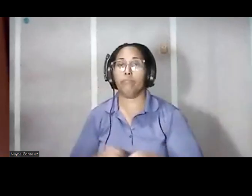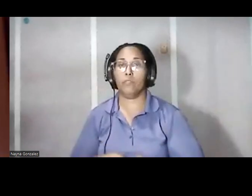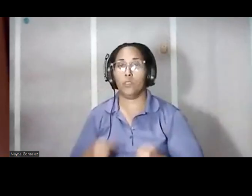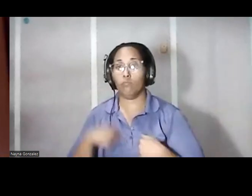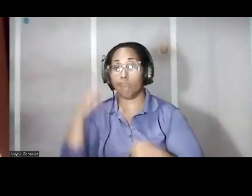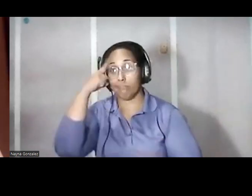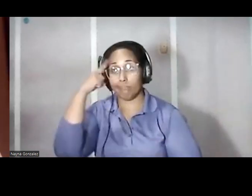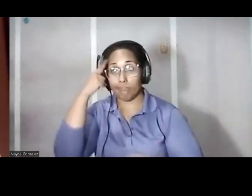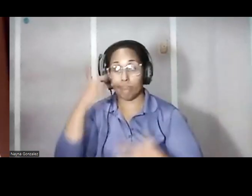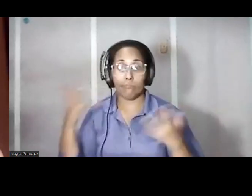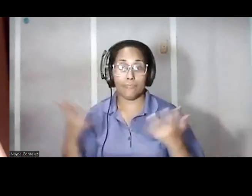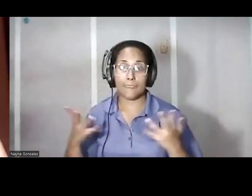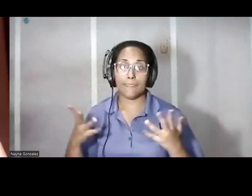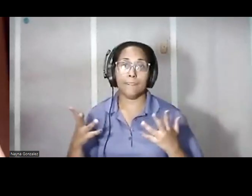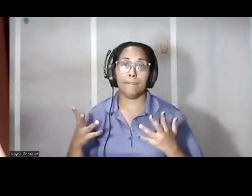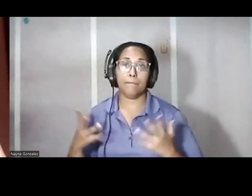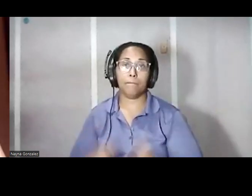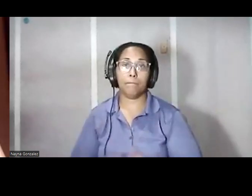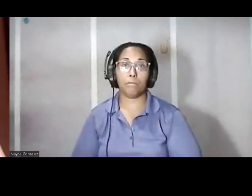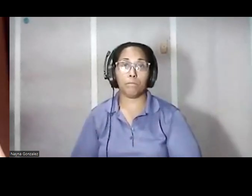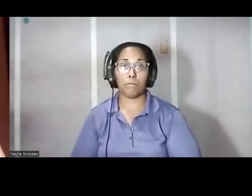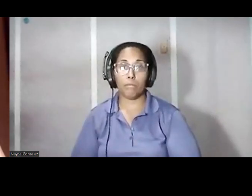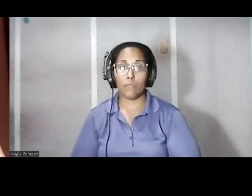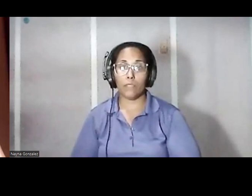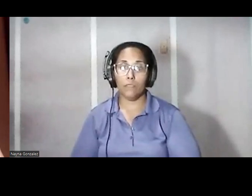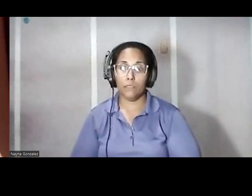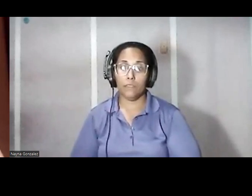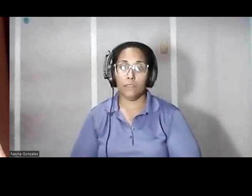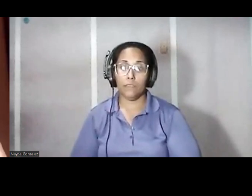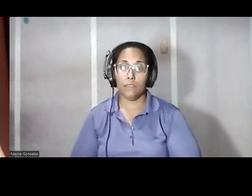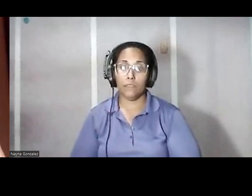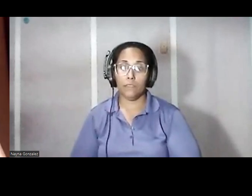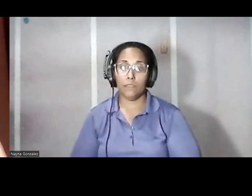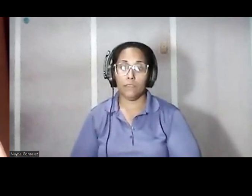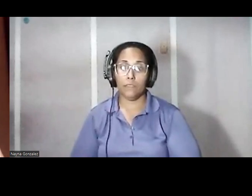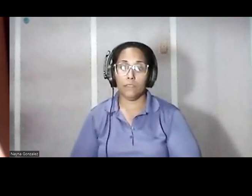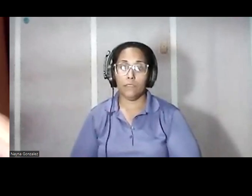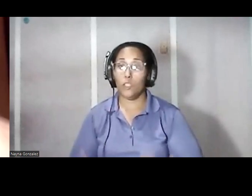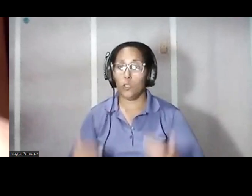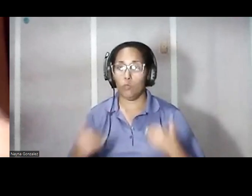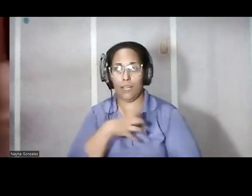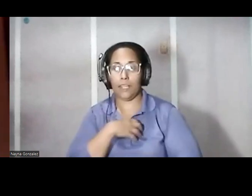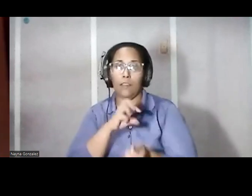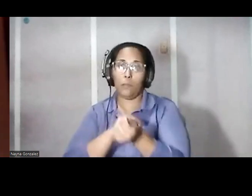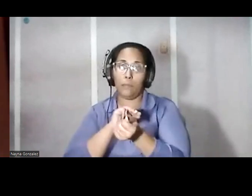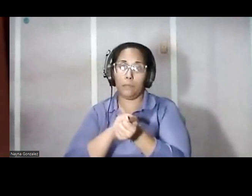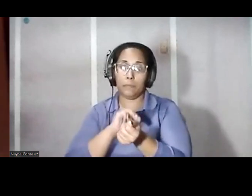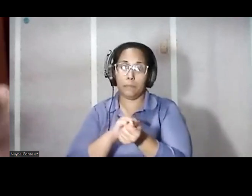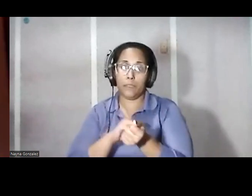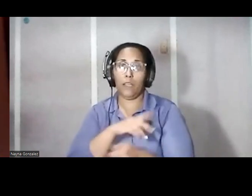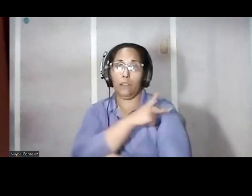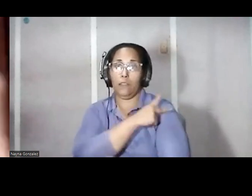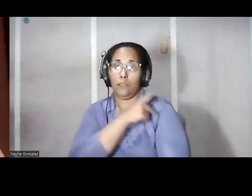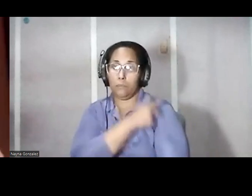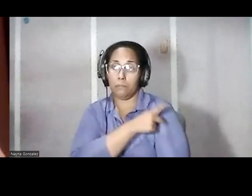¿no? Pero yo creo que aparte de la escasez, ¿no? Y de las quejas de los médicos, que tenían